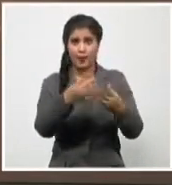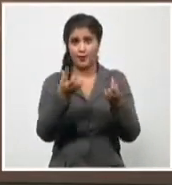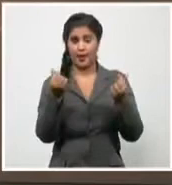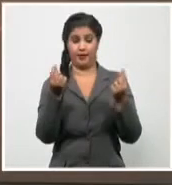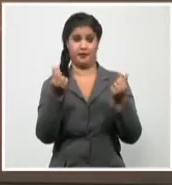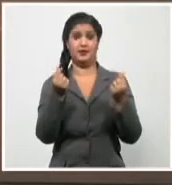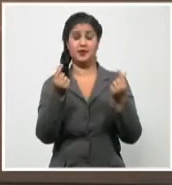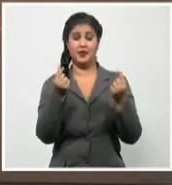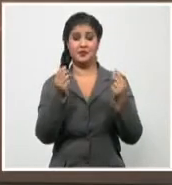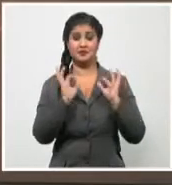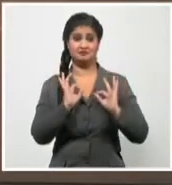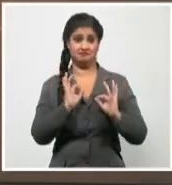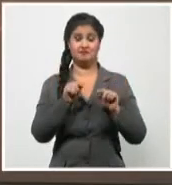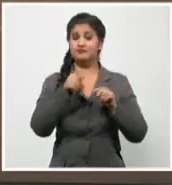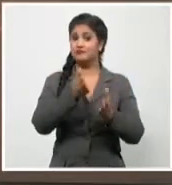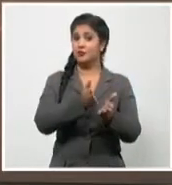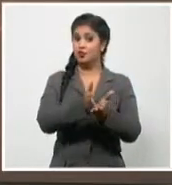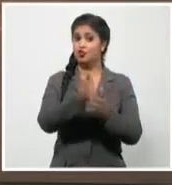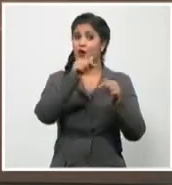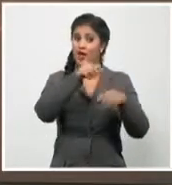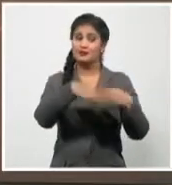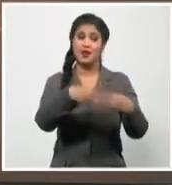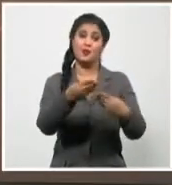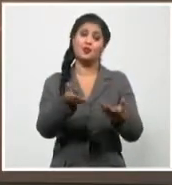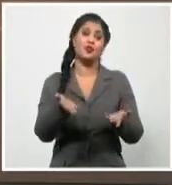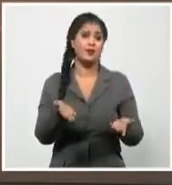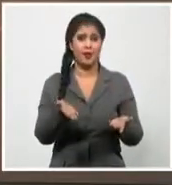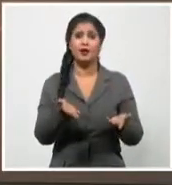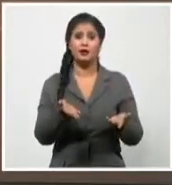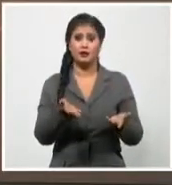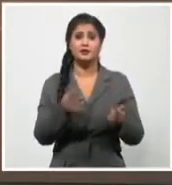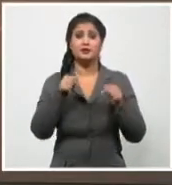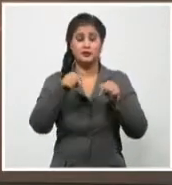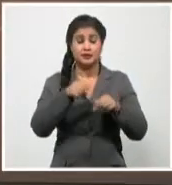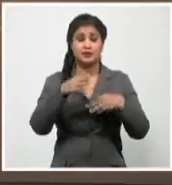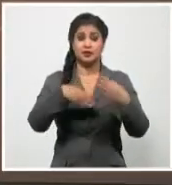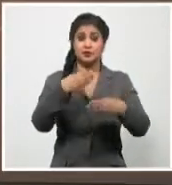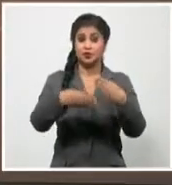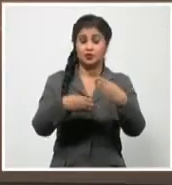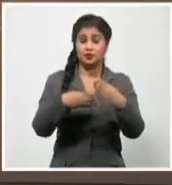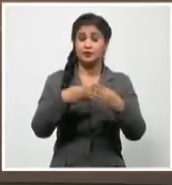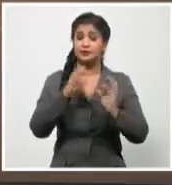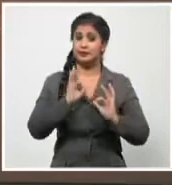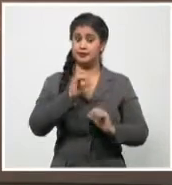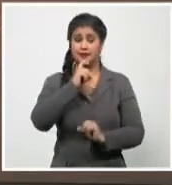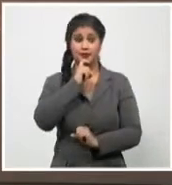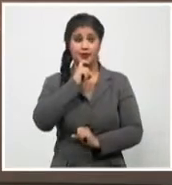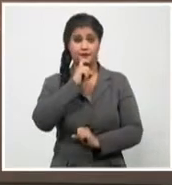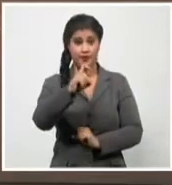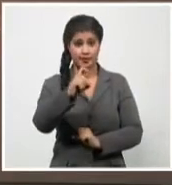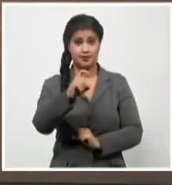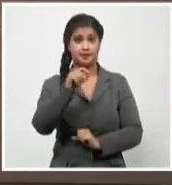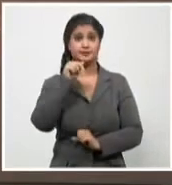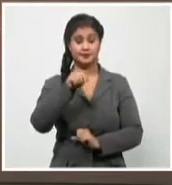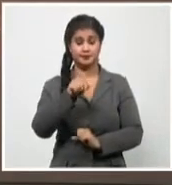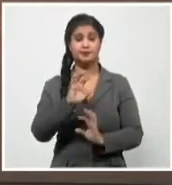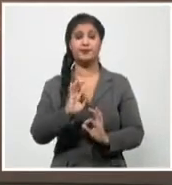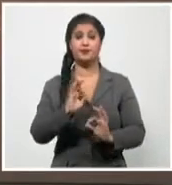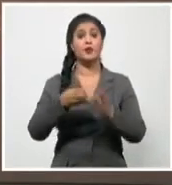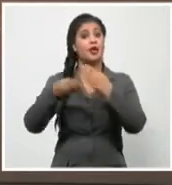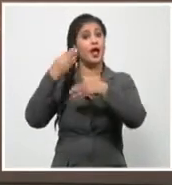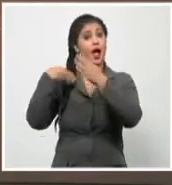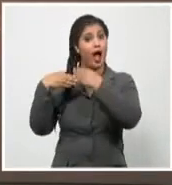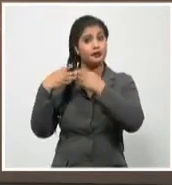evidente la complejidad del ordenamiento monetario en cuba' esa visión revisionista que ha llevado a readecuar precios excesivos